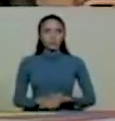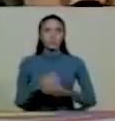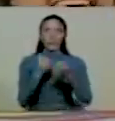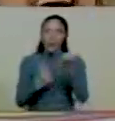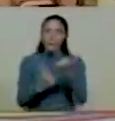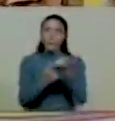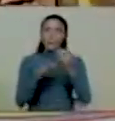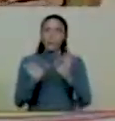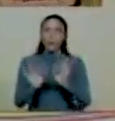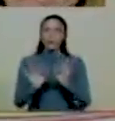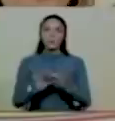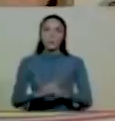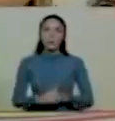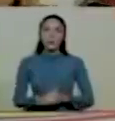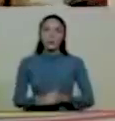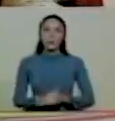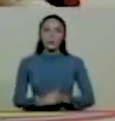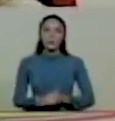apoyo especial.